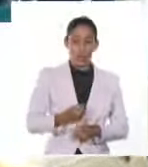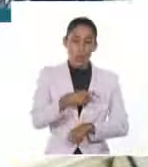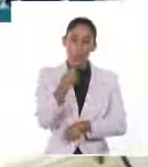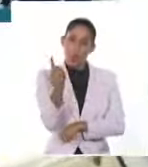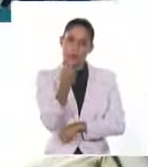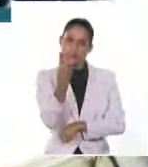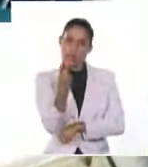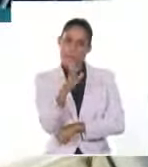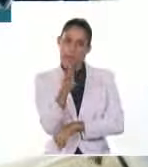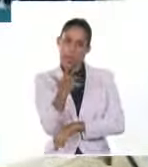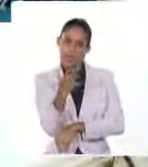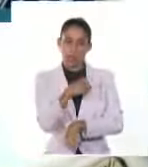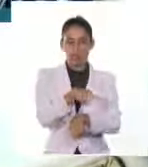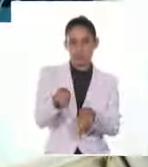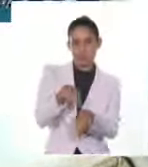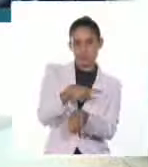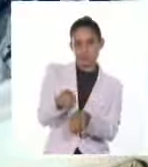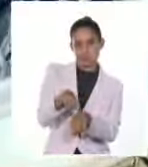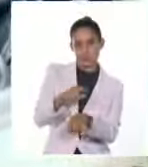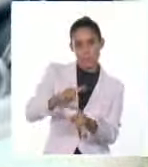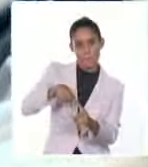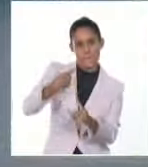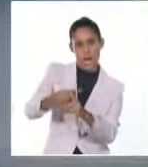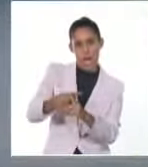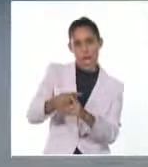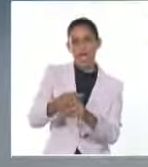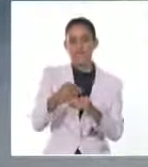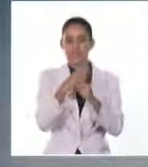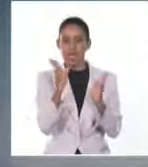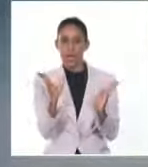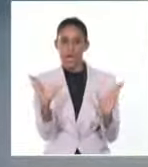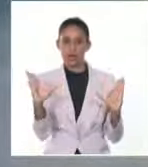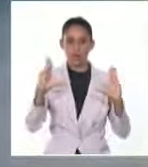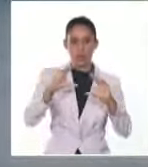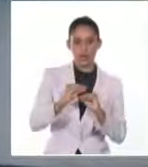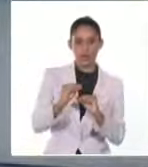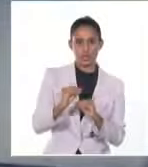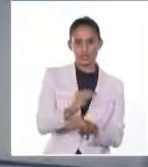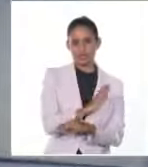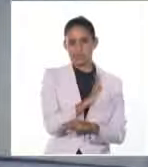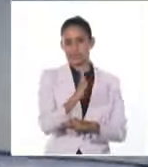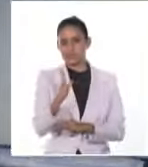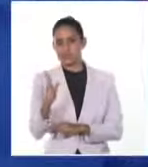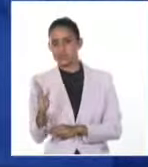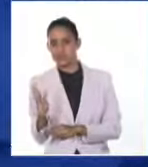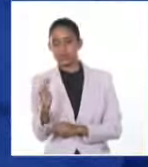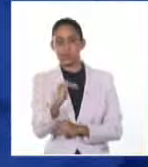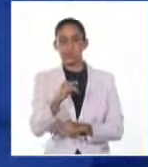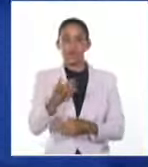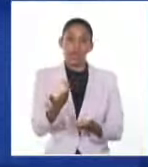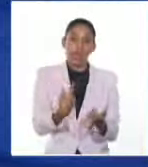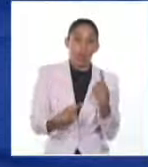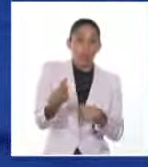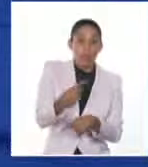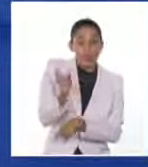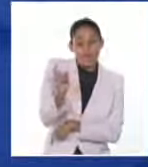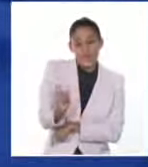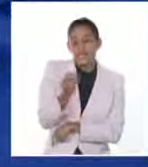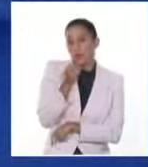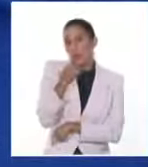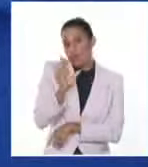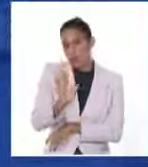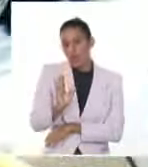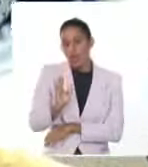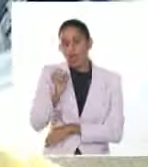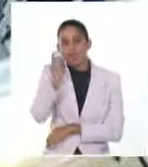extra, haciendo más eficiente, tirando más viajes, lograremos que en una fecha